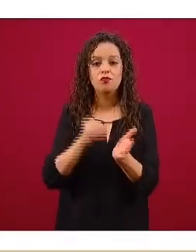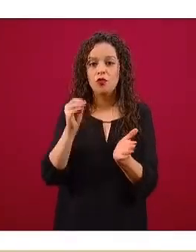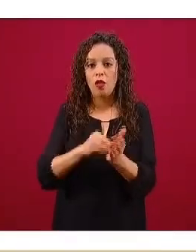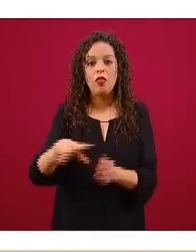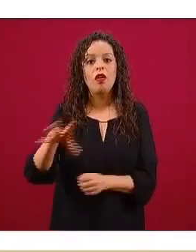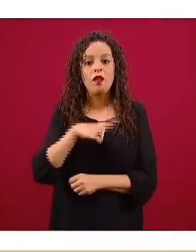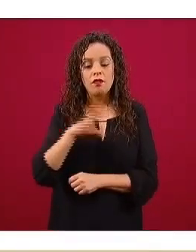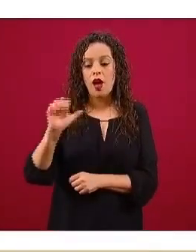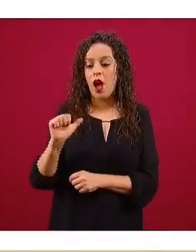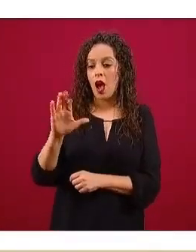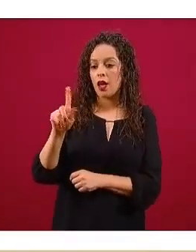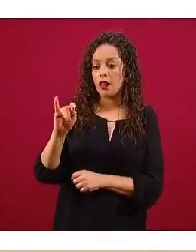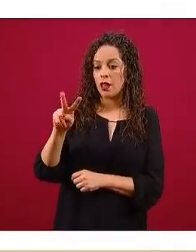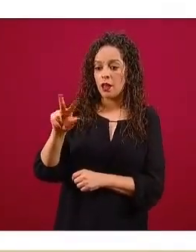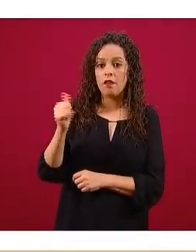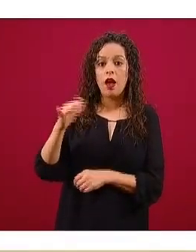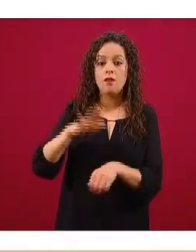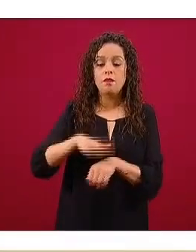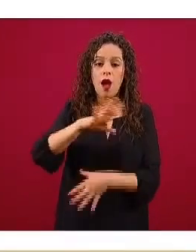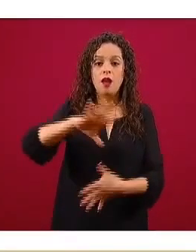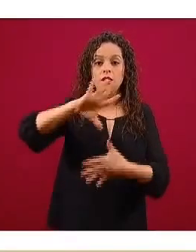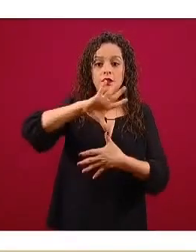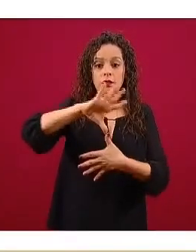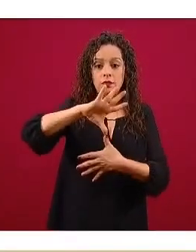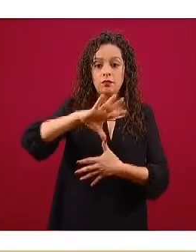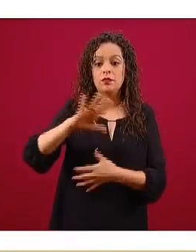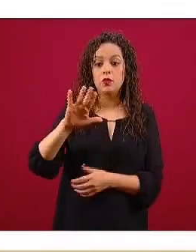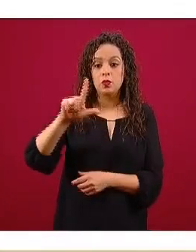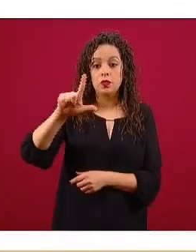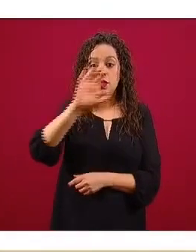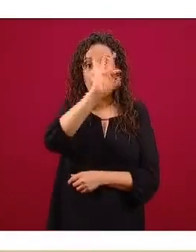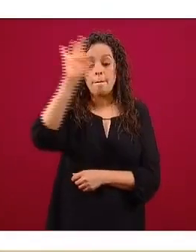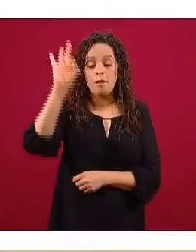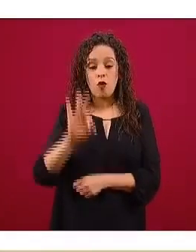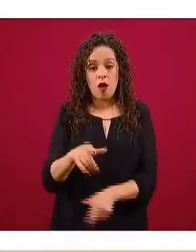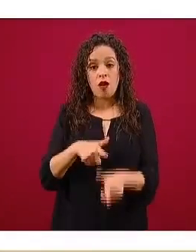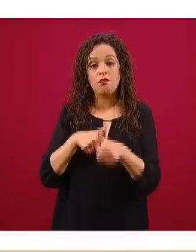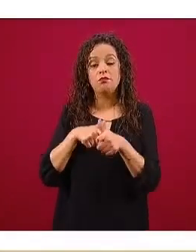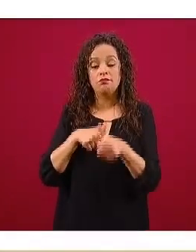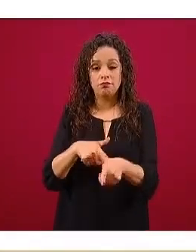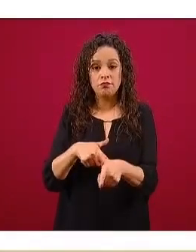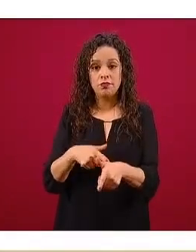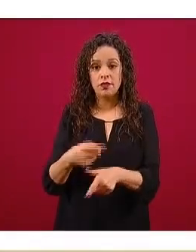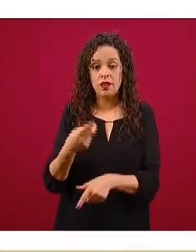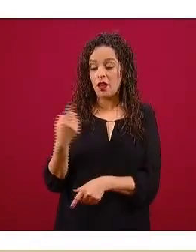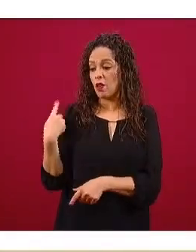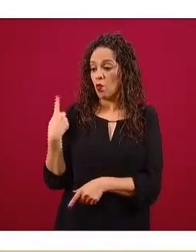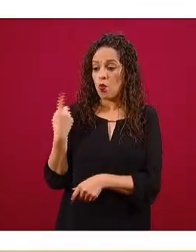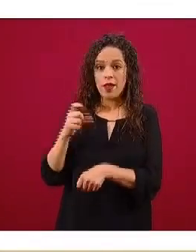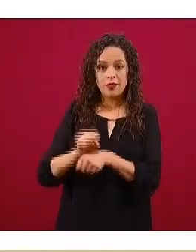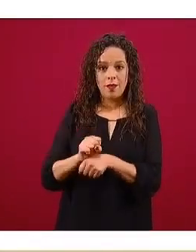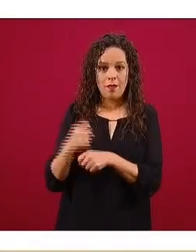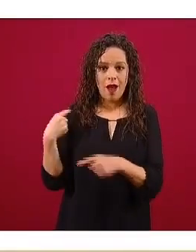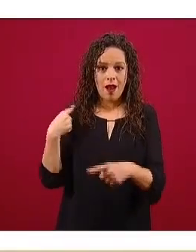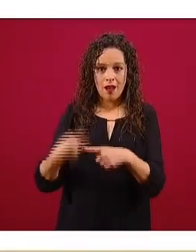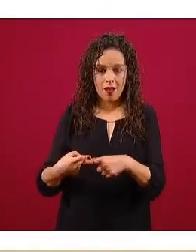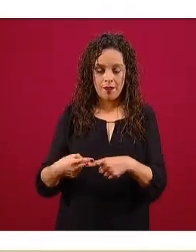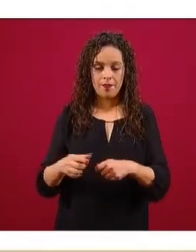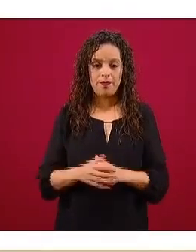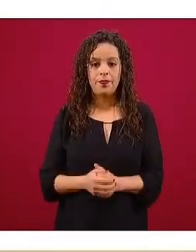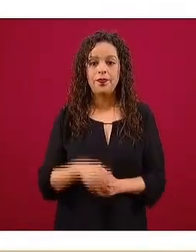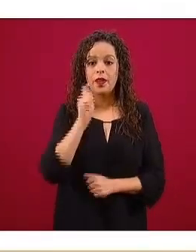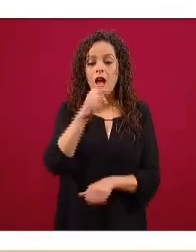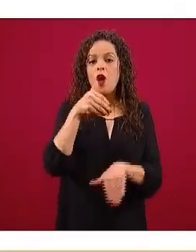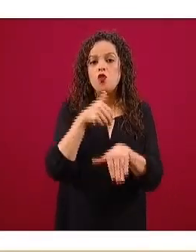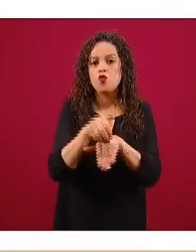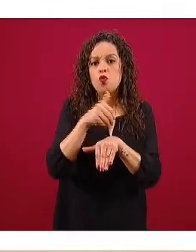de las Américas. Ese 57% se ha mantenido prácticamente durante la última semana. Los incrementos en el número